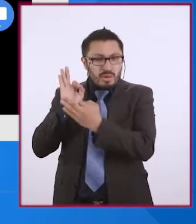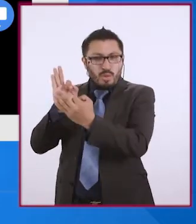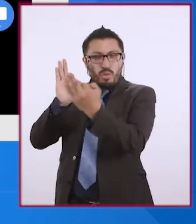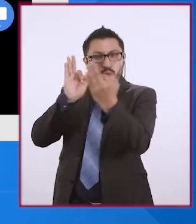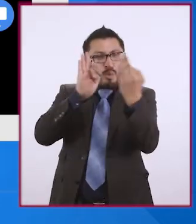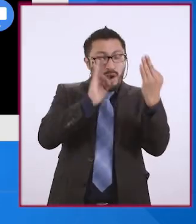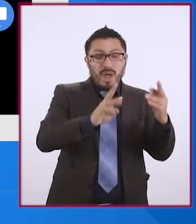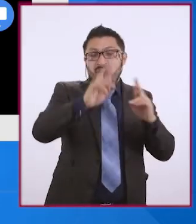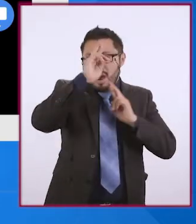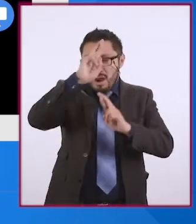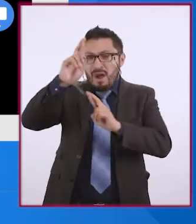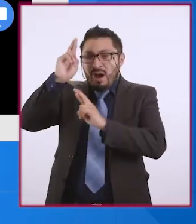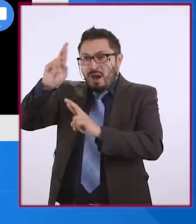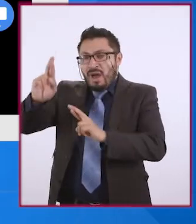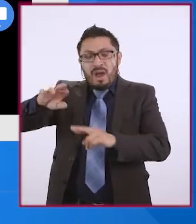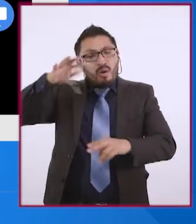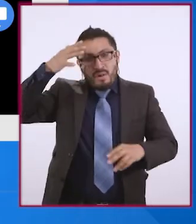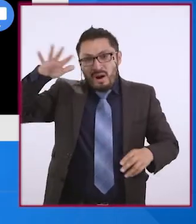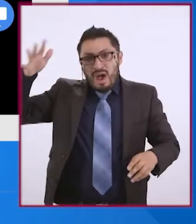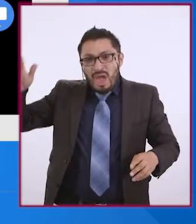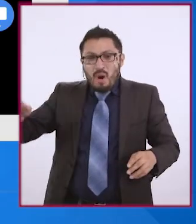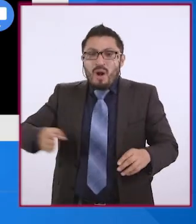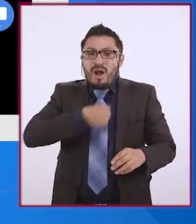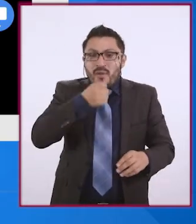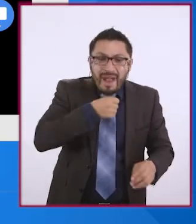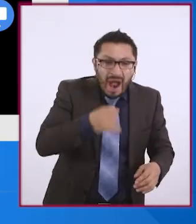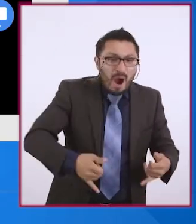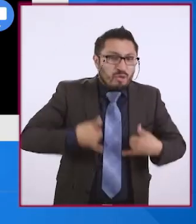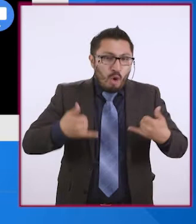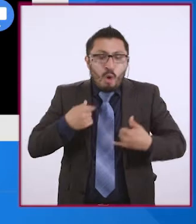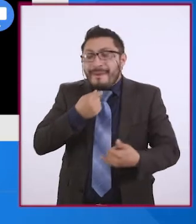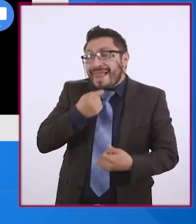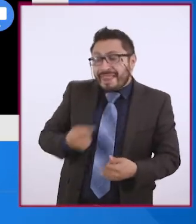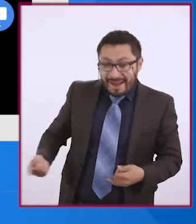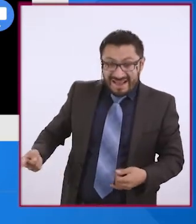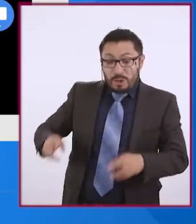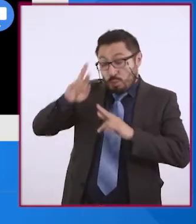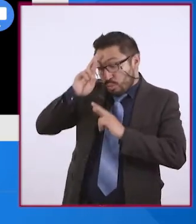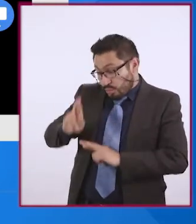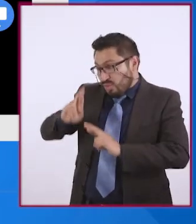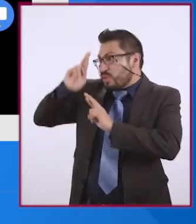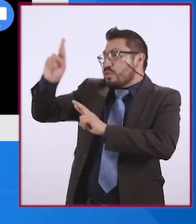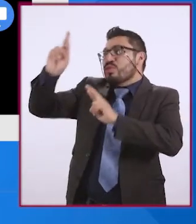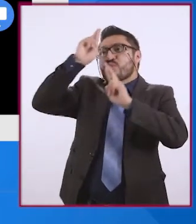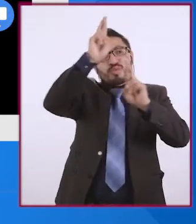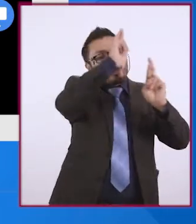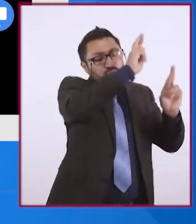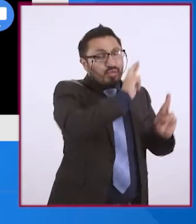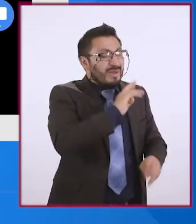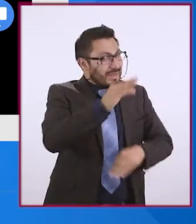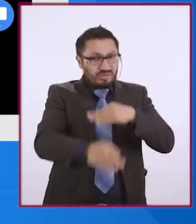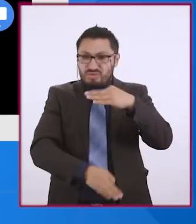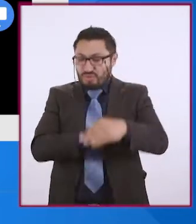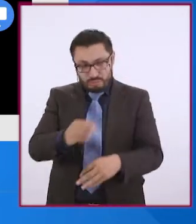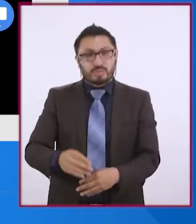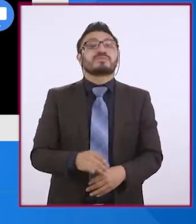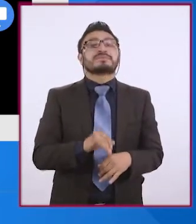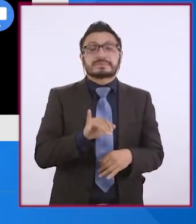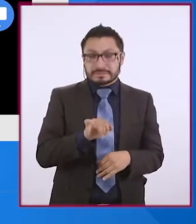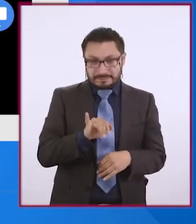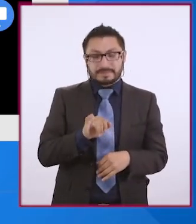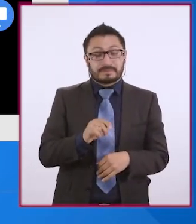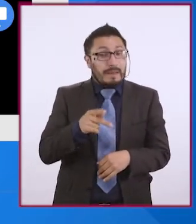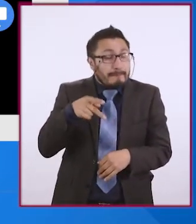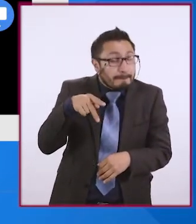otros ciudadanos, otros adultos, otros jóvenes, otros niños. Respetar siempre. Pero